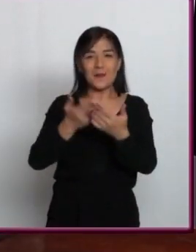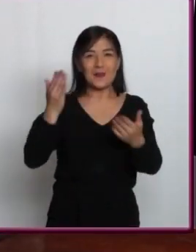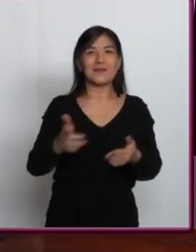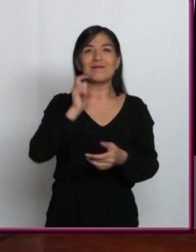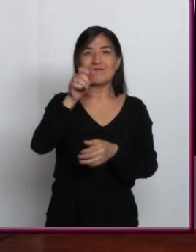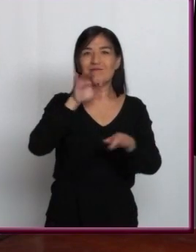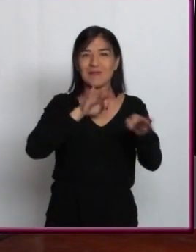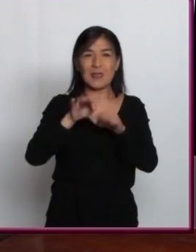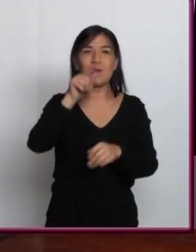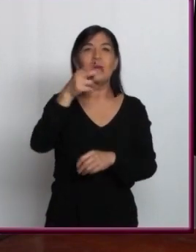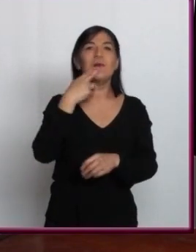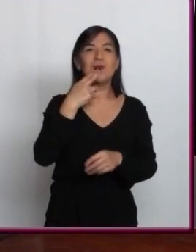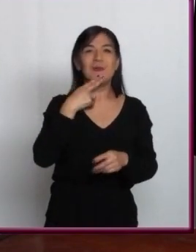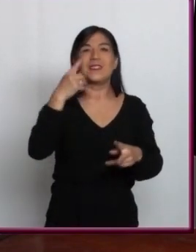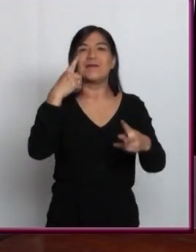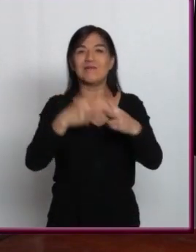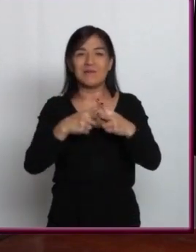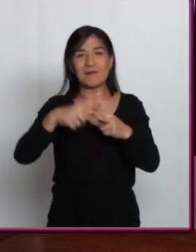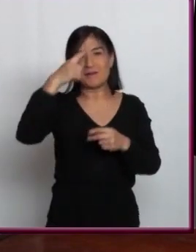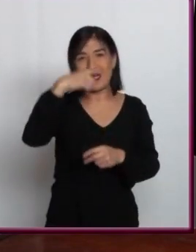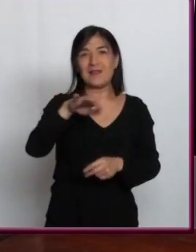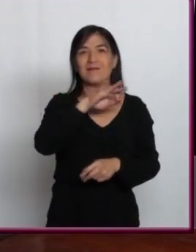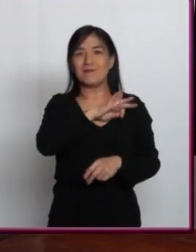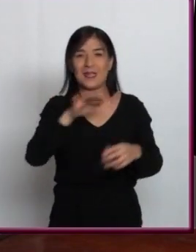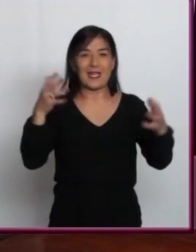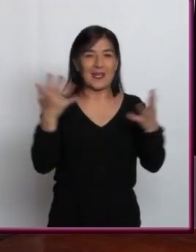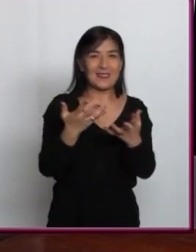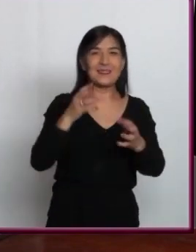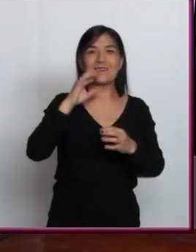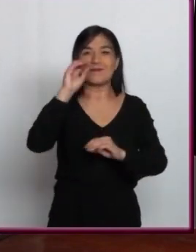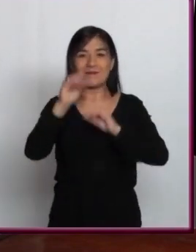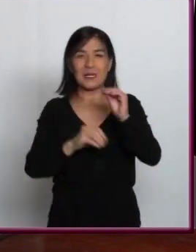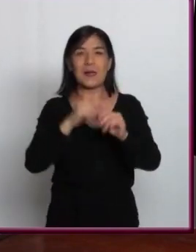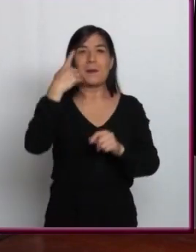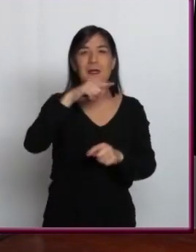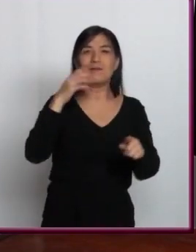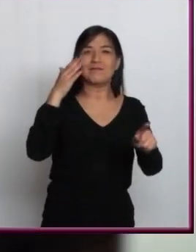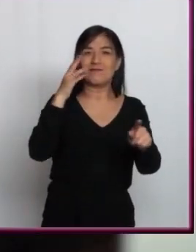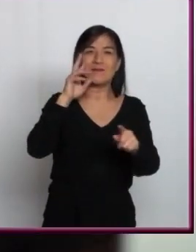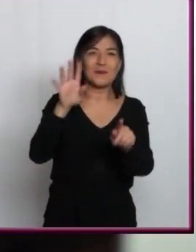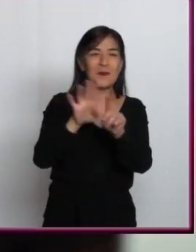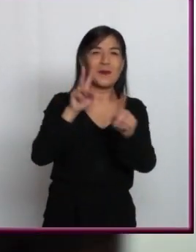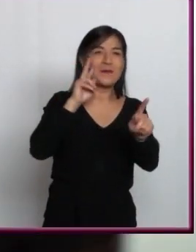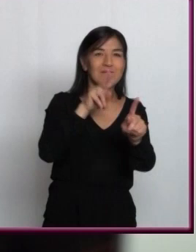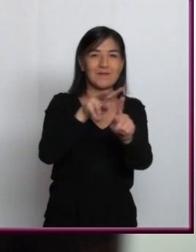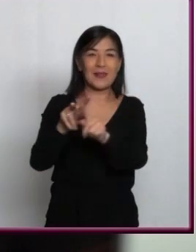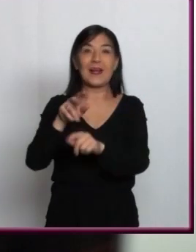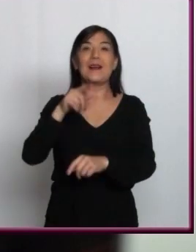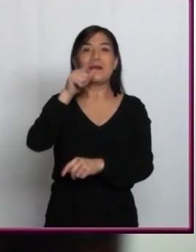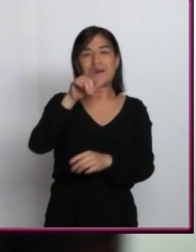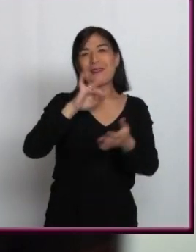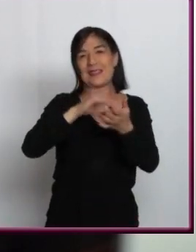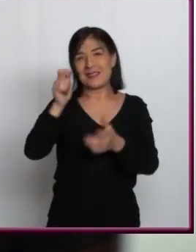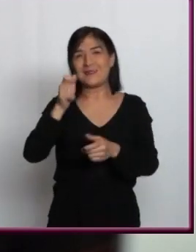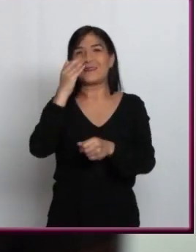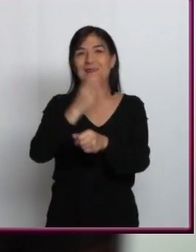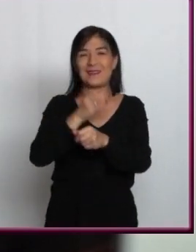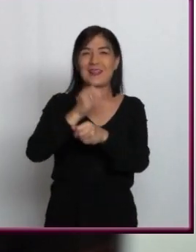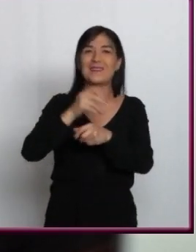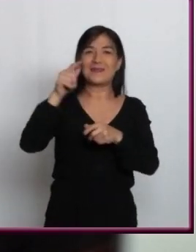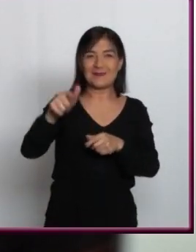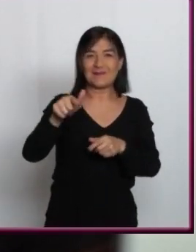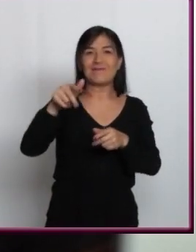cómo utilizan las matemáticas para poder modelar y hacer estas observaciones. Muchas gracias por esta conversación,